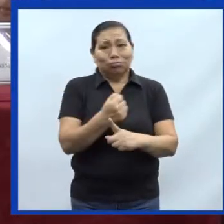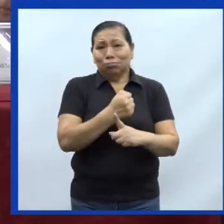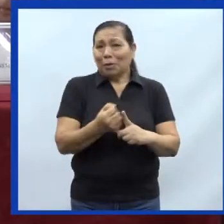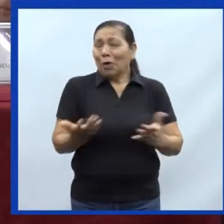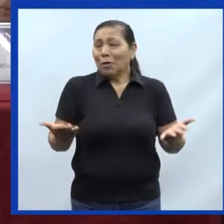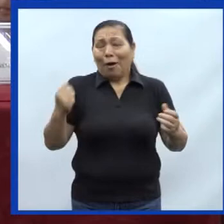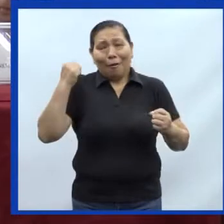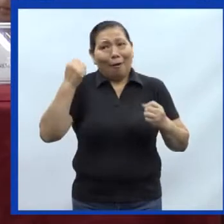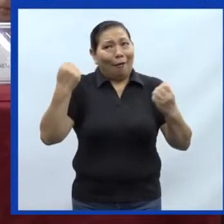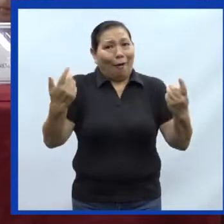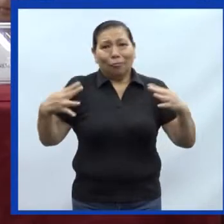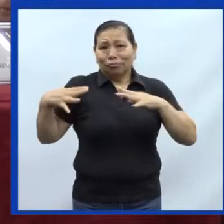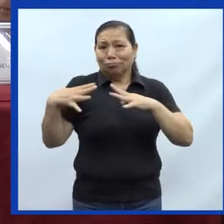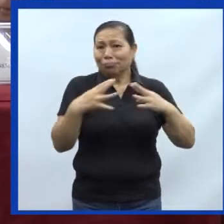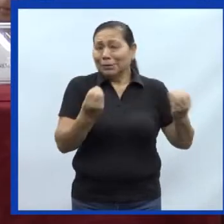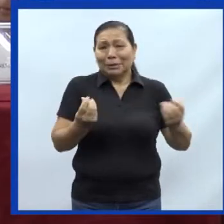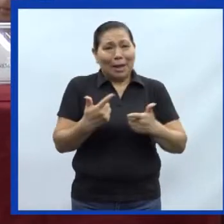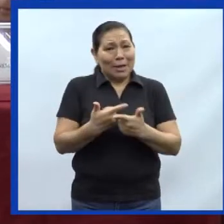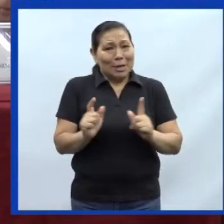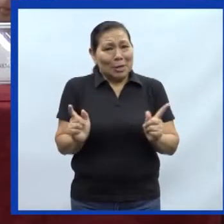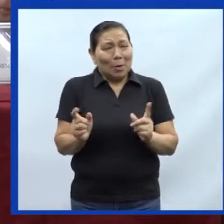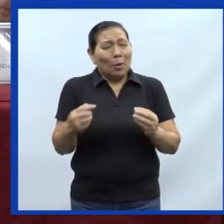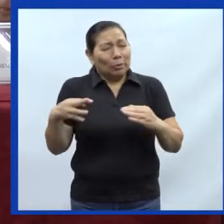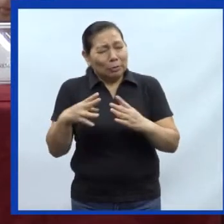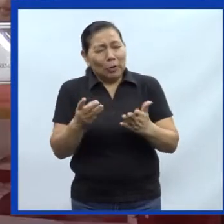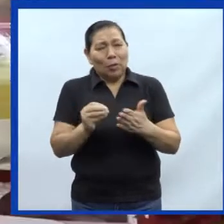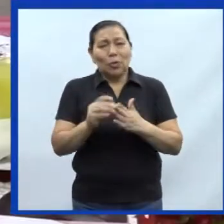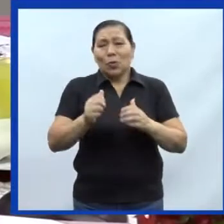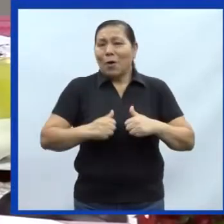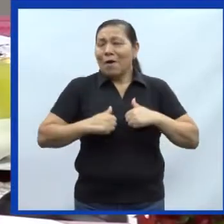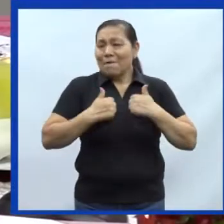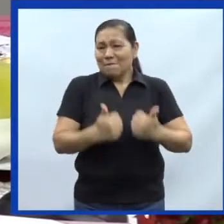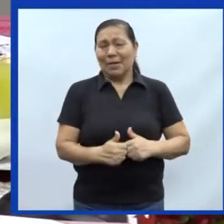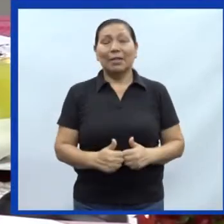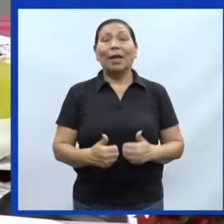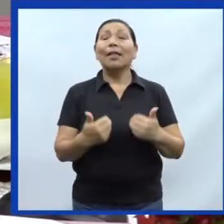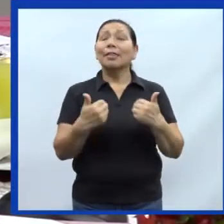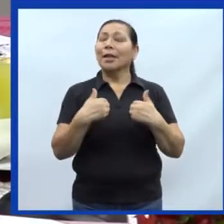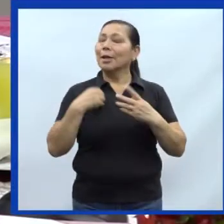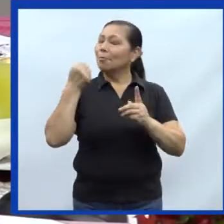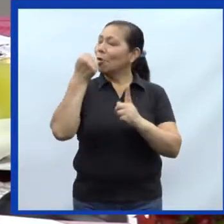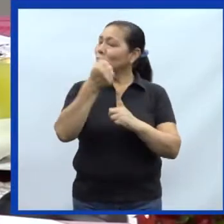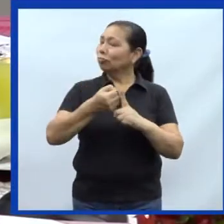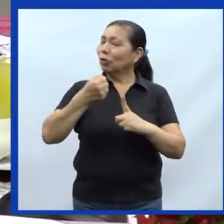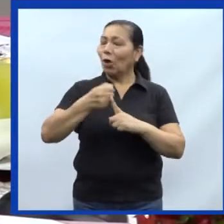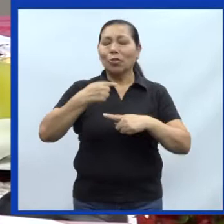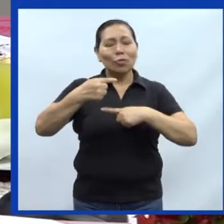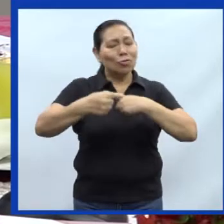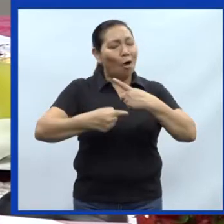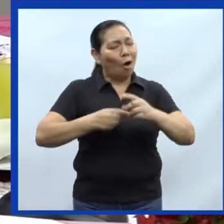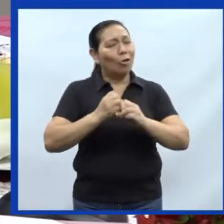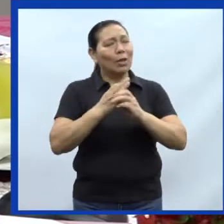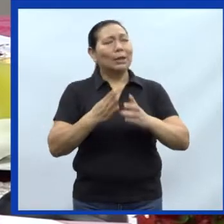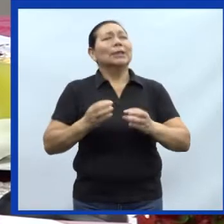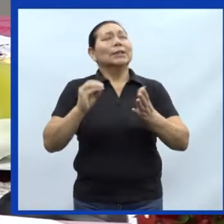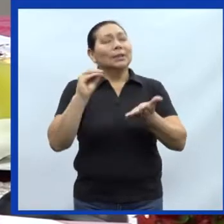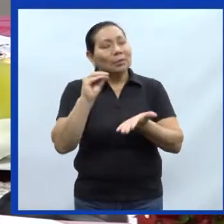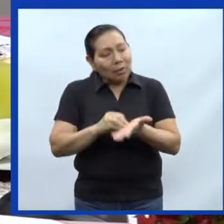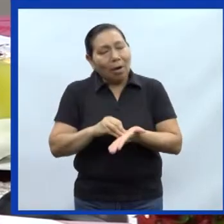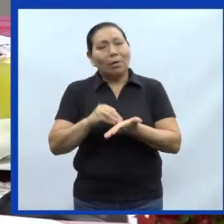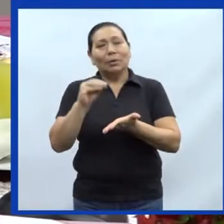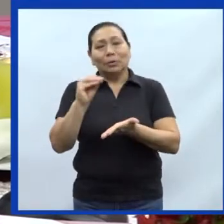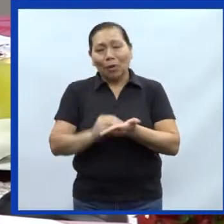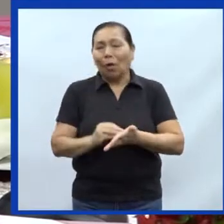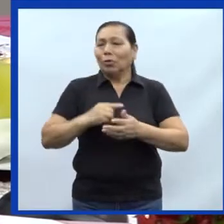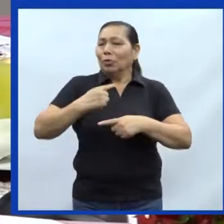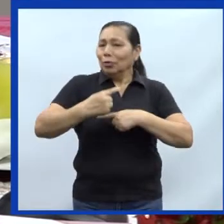no se ganan guerras si no se libran pequeñas batallas en tu vida. Tenemos que luchar todos los días, tenemos que repetir todos los